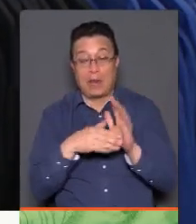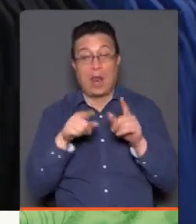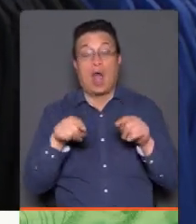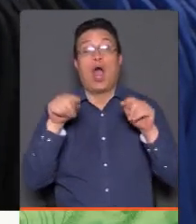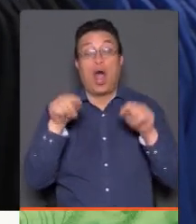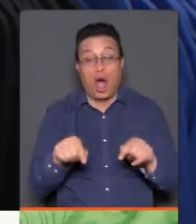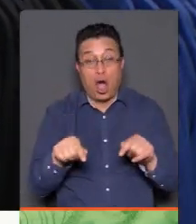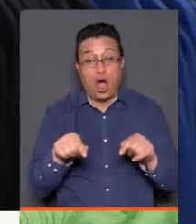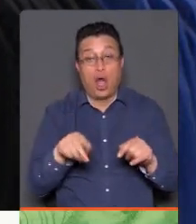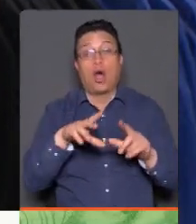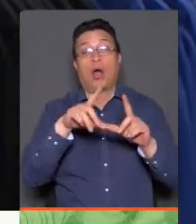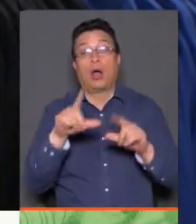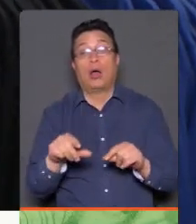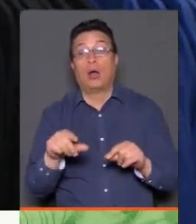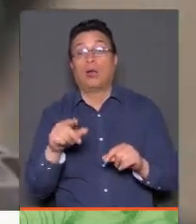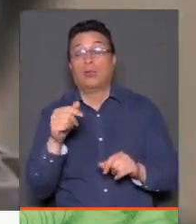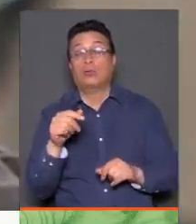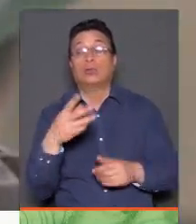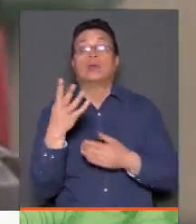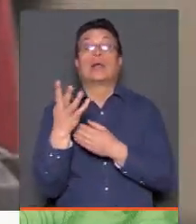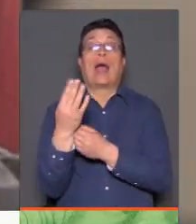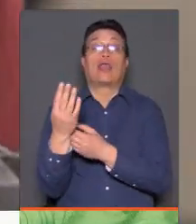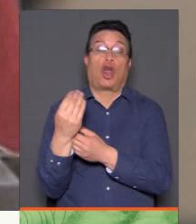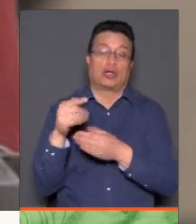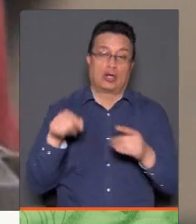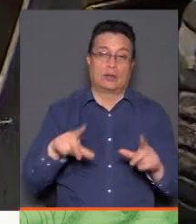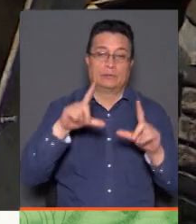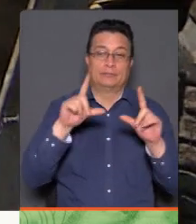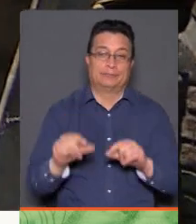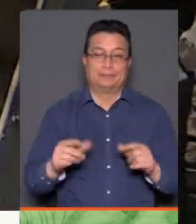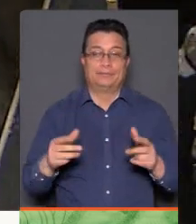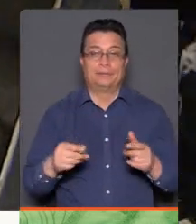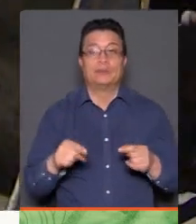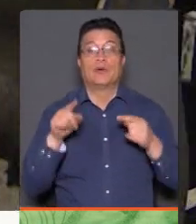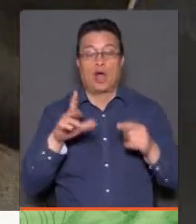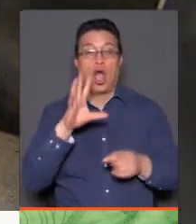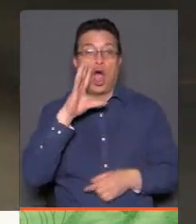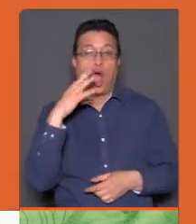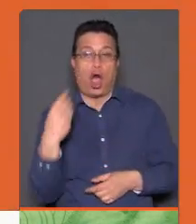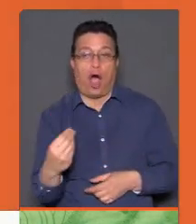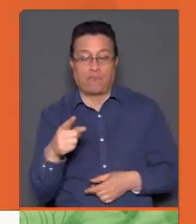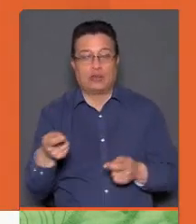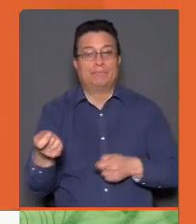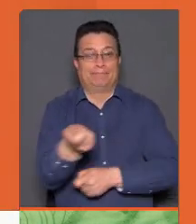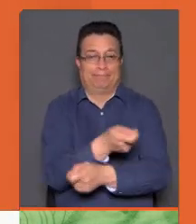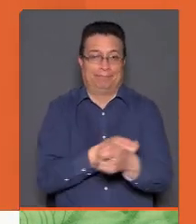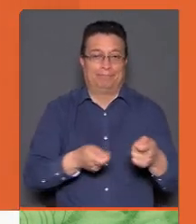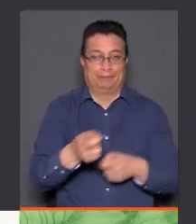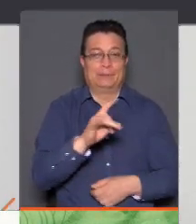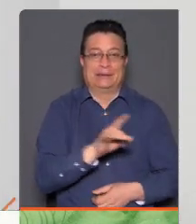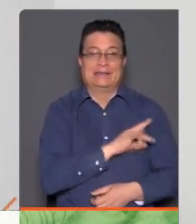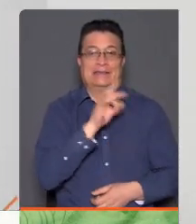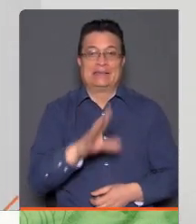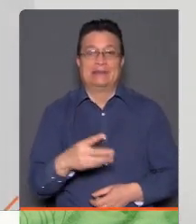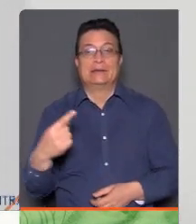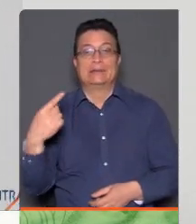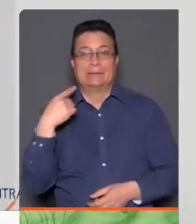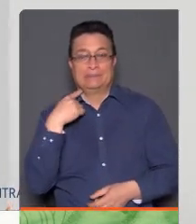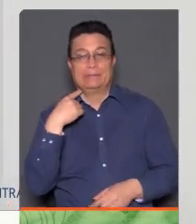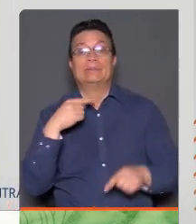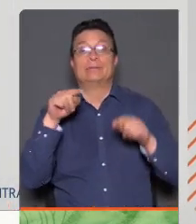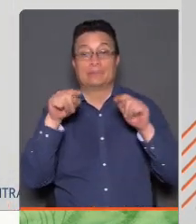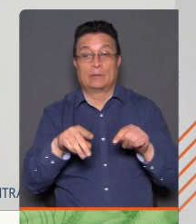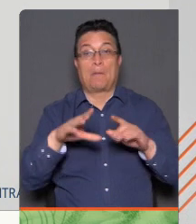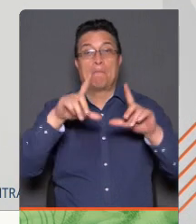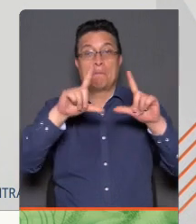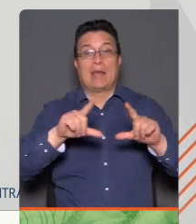a 14. Es la evidencia más clara de cómo está la economía en nuestro país, moviéndose poco y cada vez